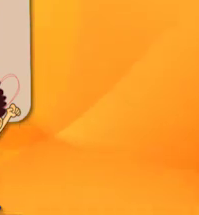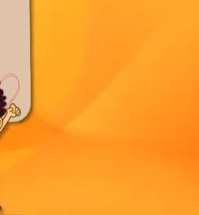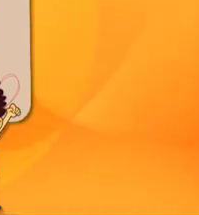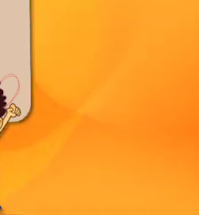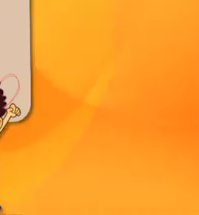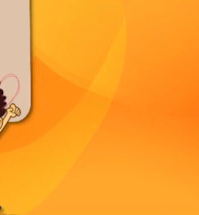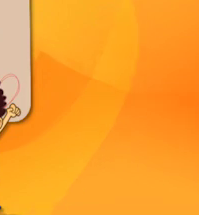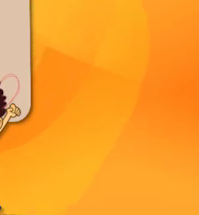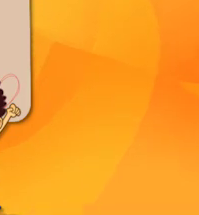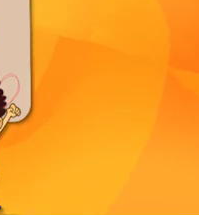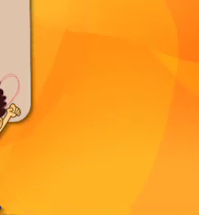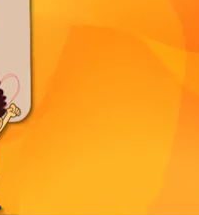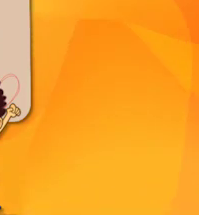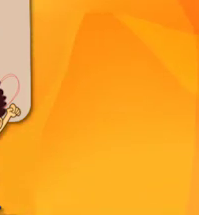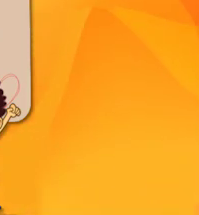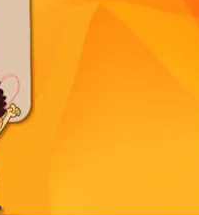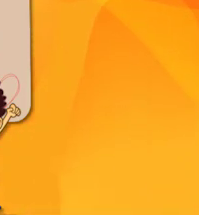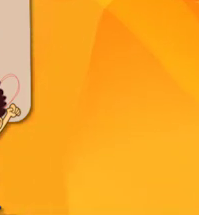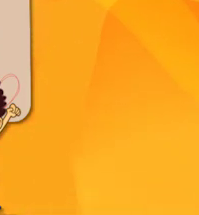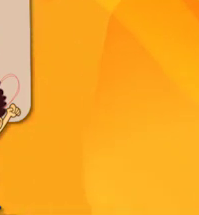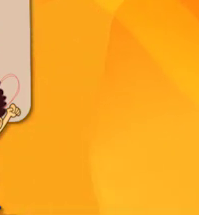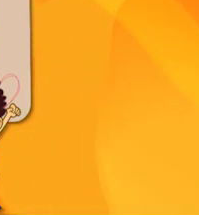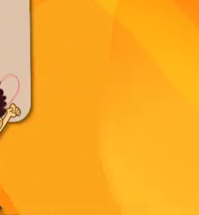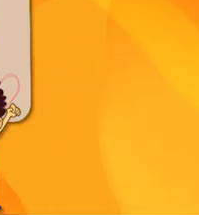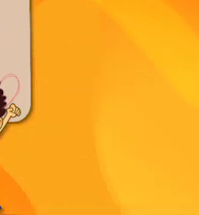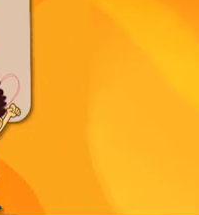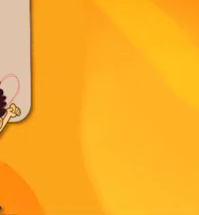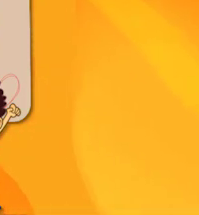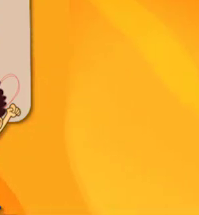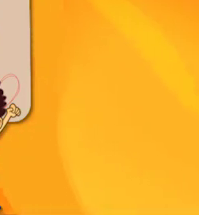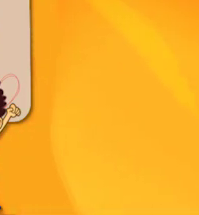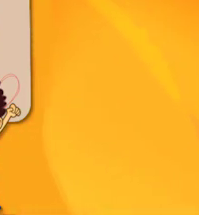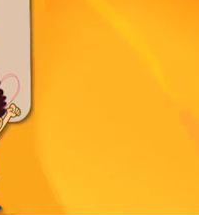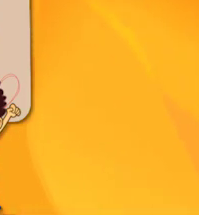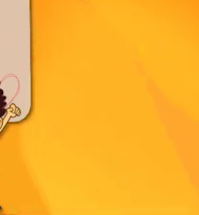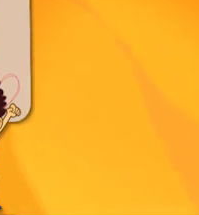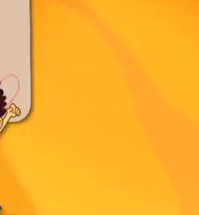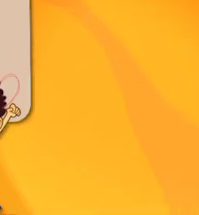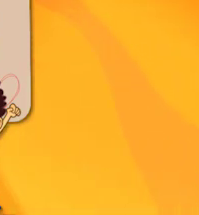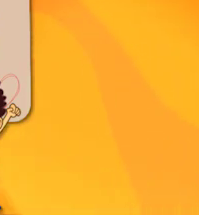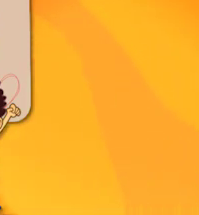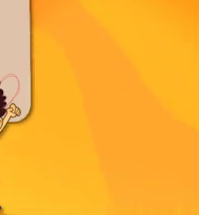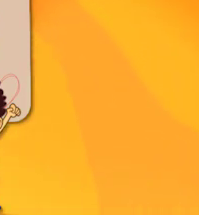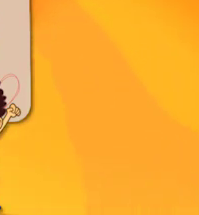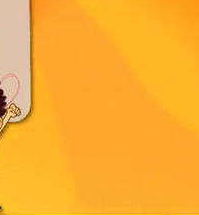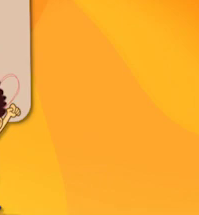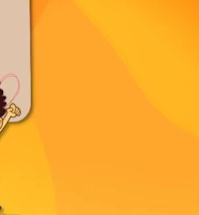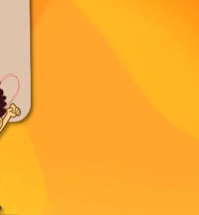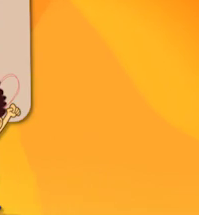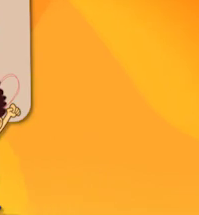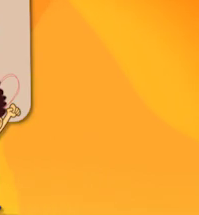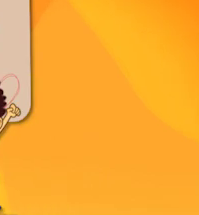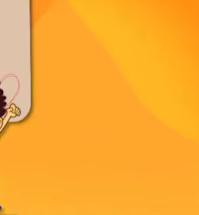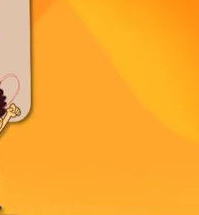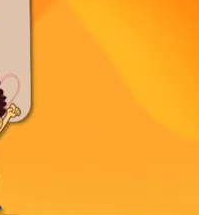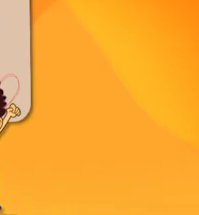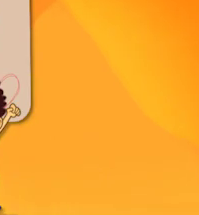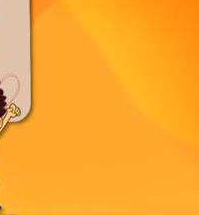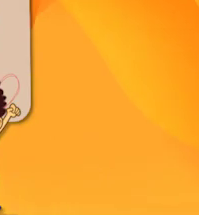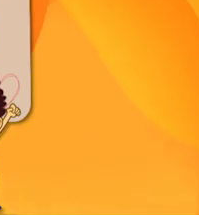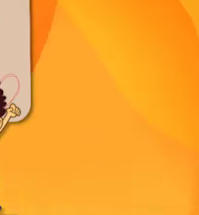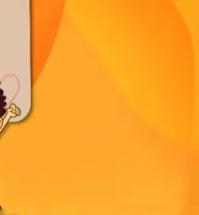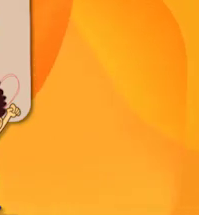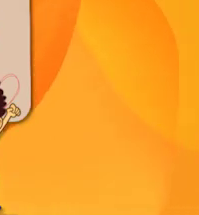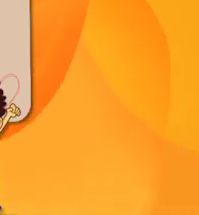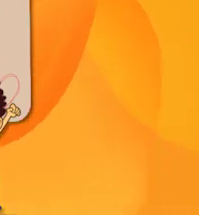payela? A ver esta. Esta no es una muñeca, ¿bien? A ver,